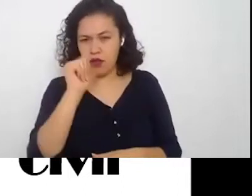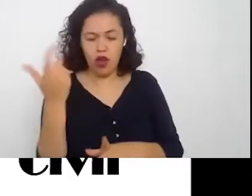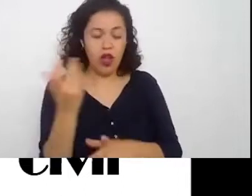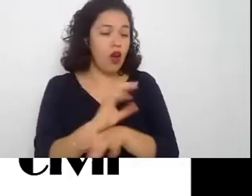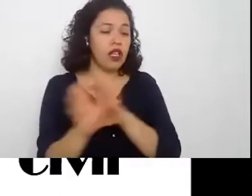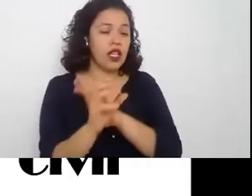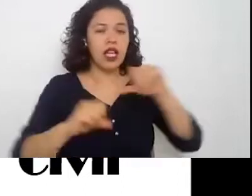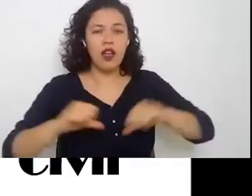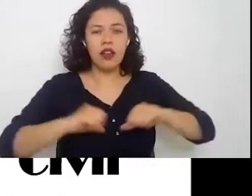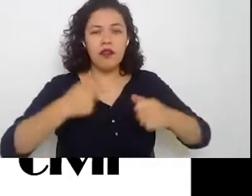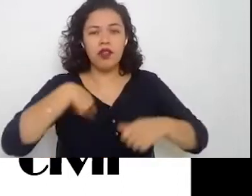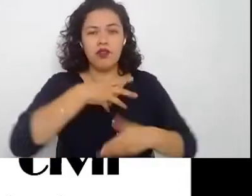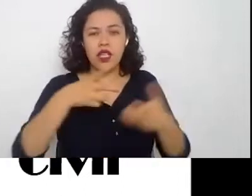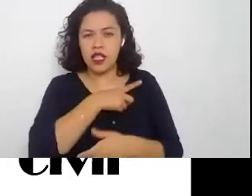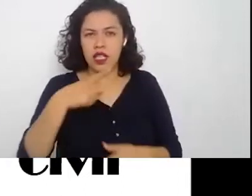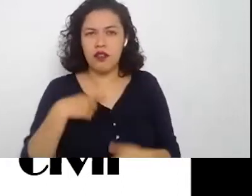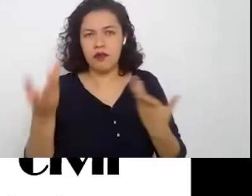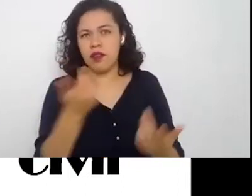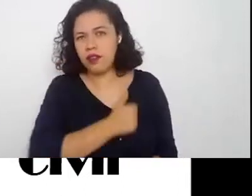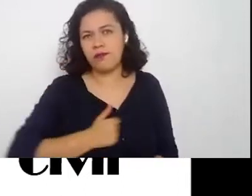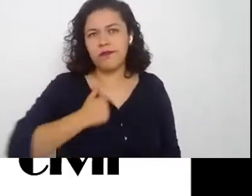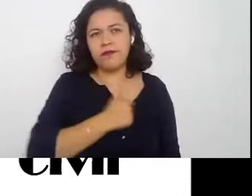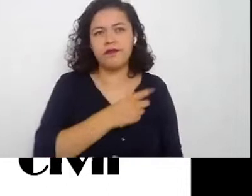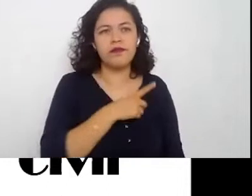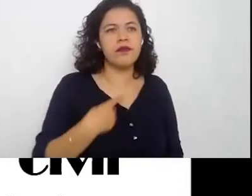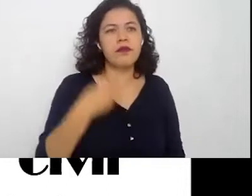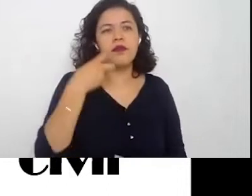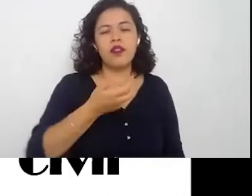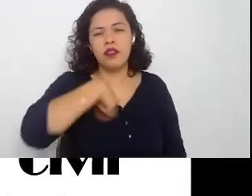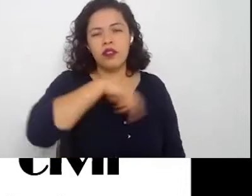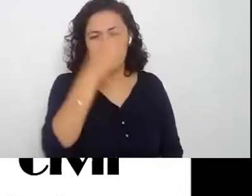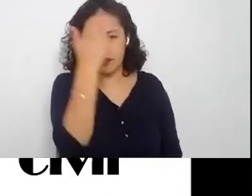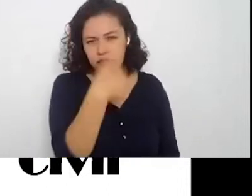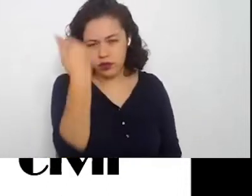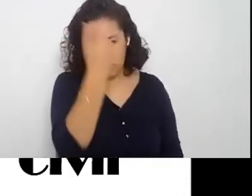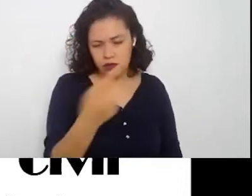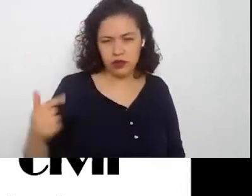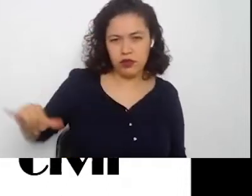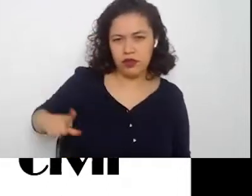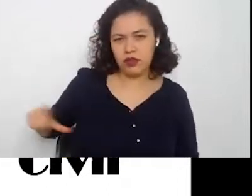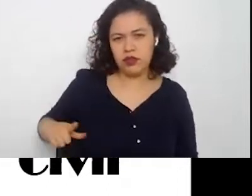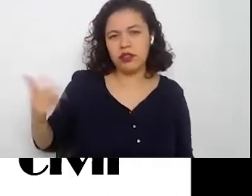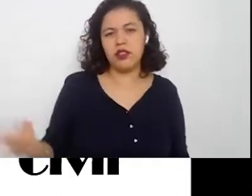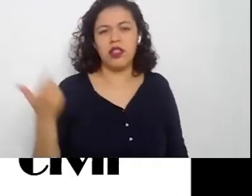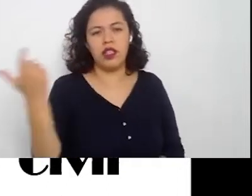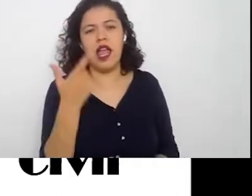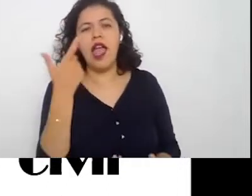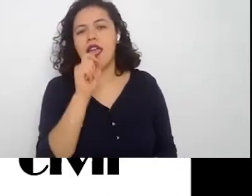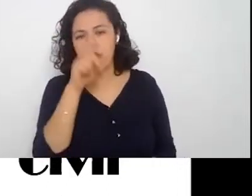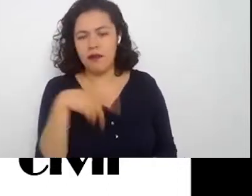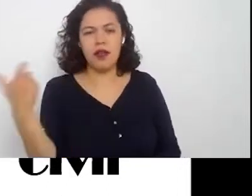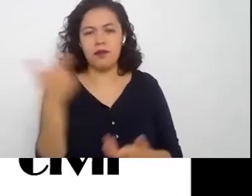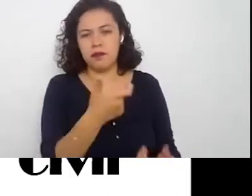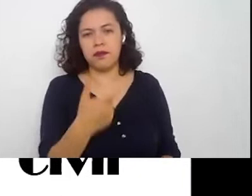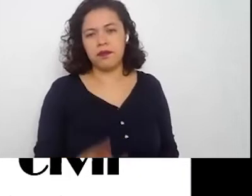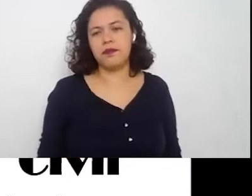Entonces, pues lamentablemente hay que ocuparnos también de esta parte de gubernamental y financiera, ¿verdad? Pues sabemos que todo ello